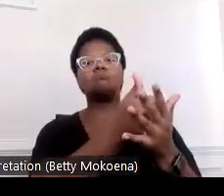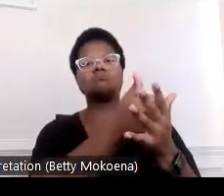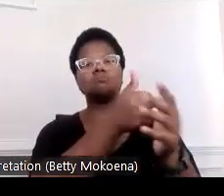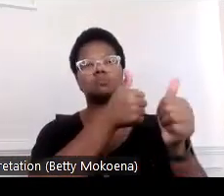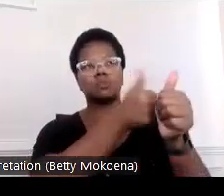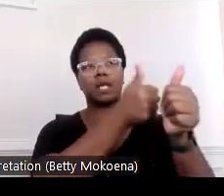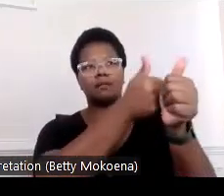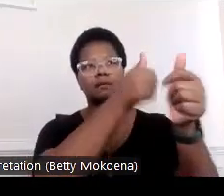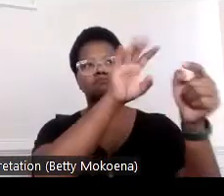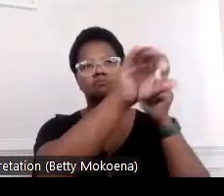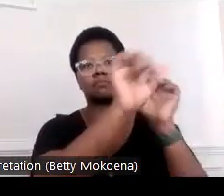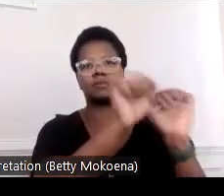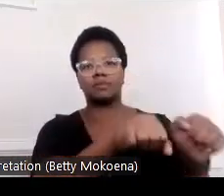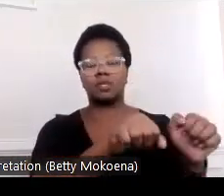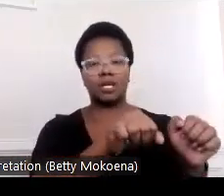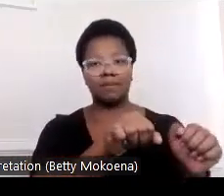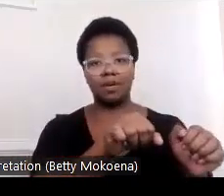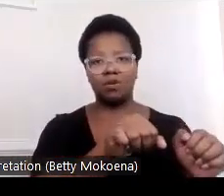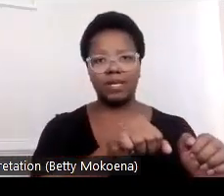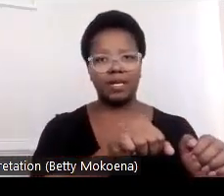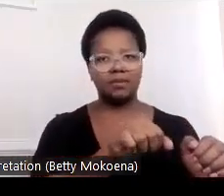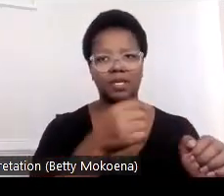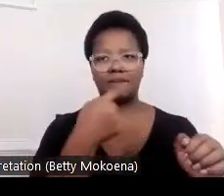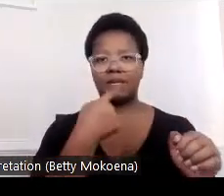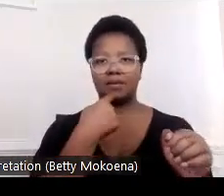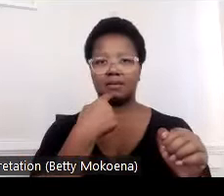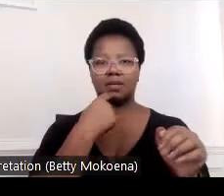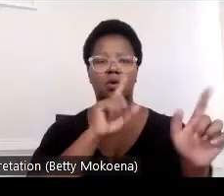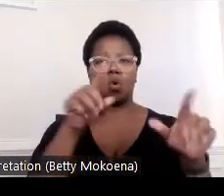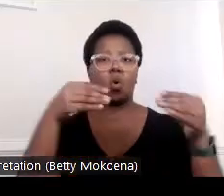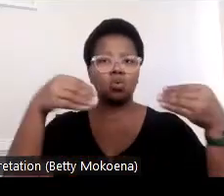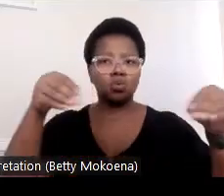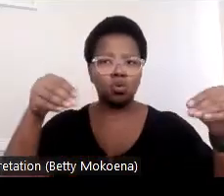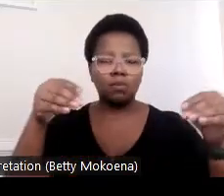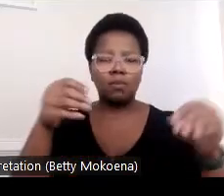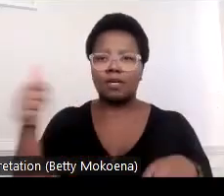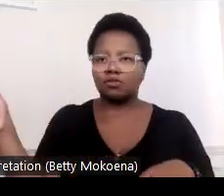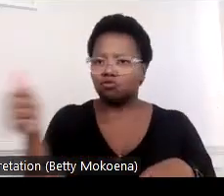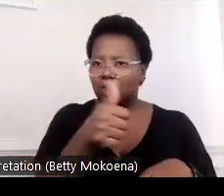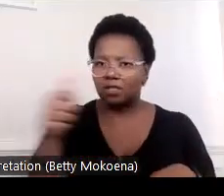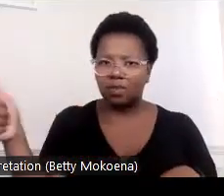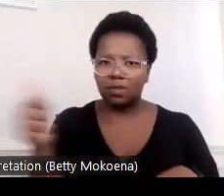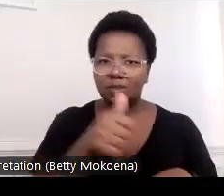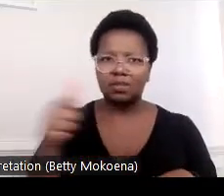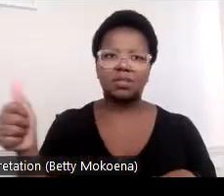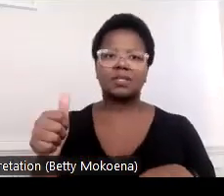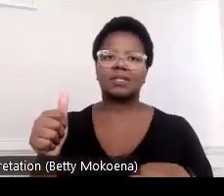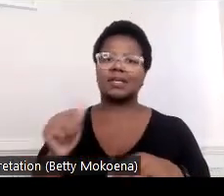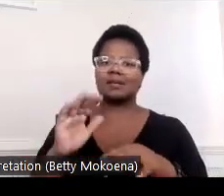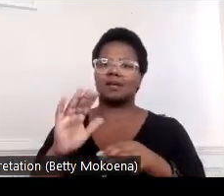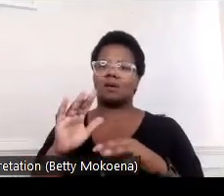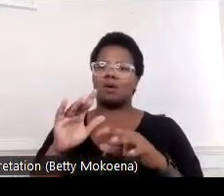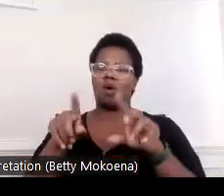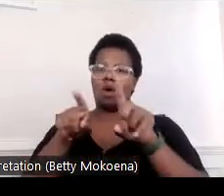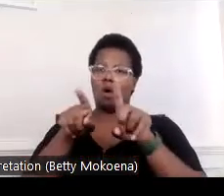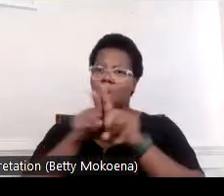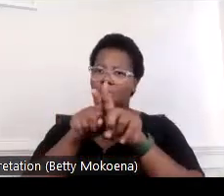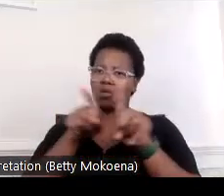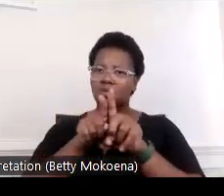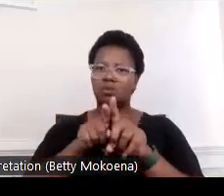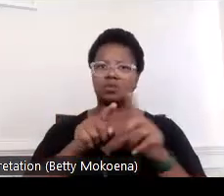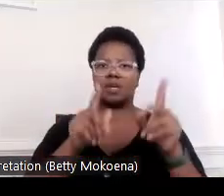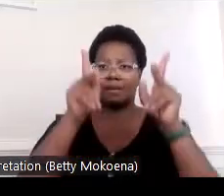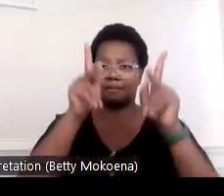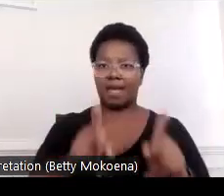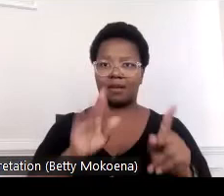ayudarles a llegar a esa meta por ejemplo nosotros tal vez vayamos a comprar la despensa y vayamos